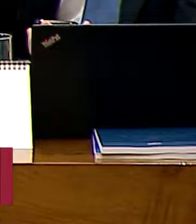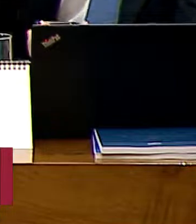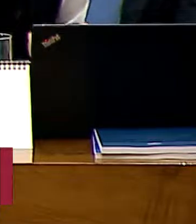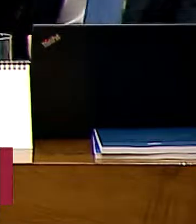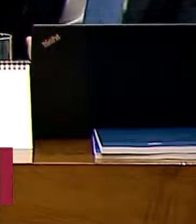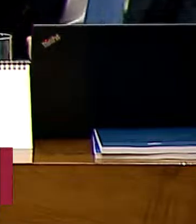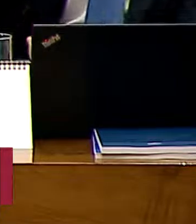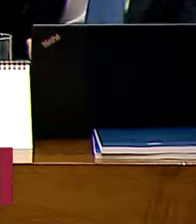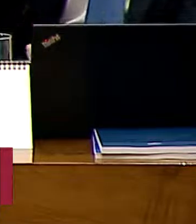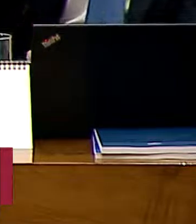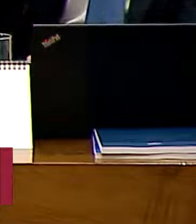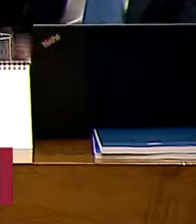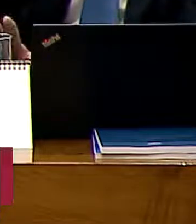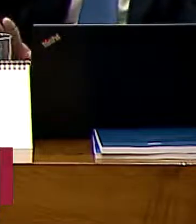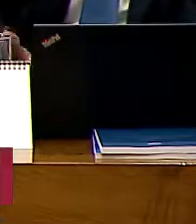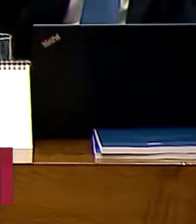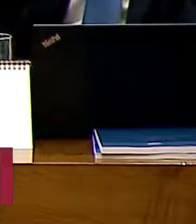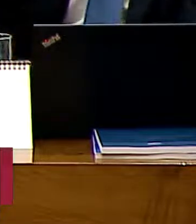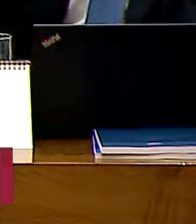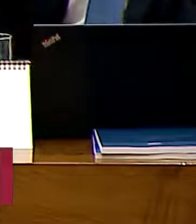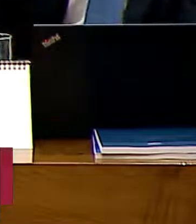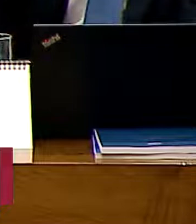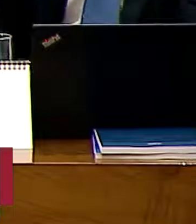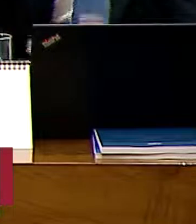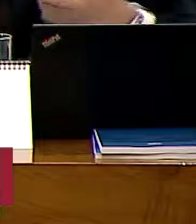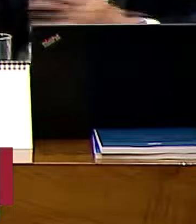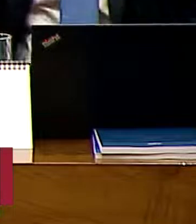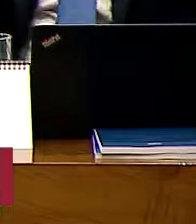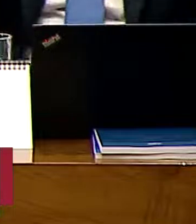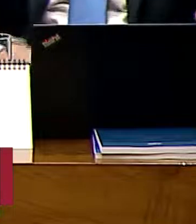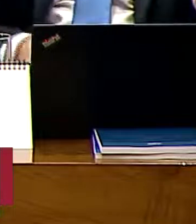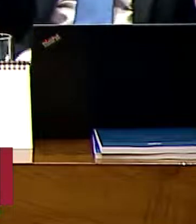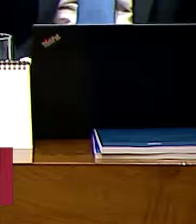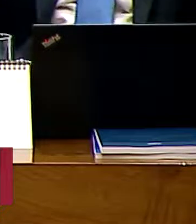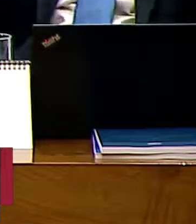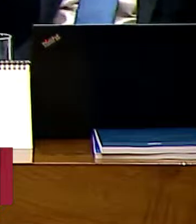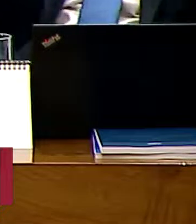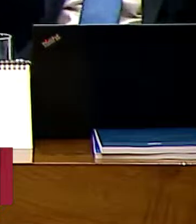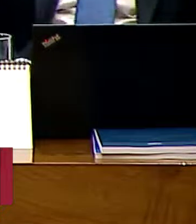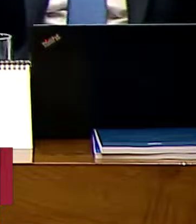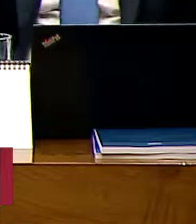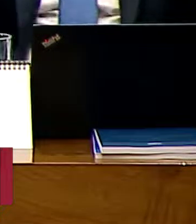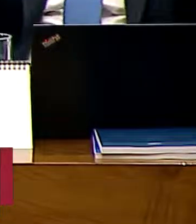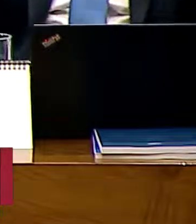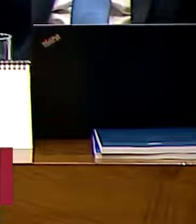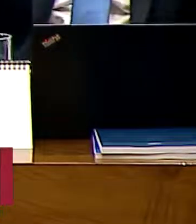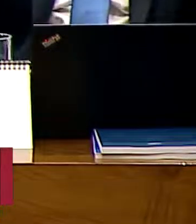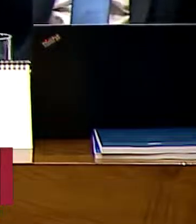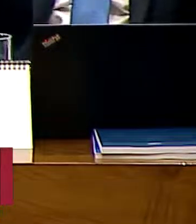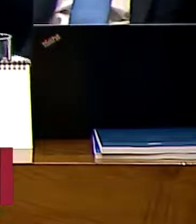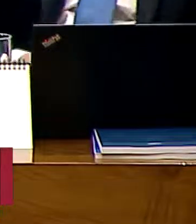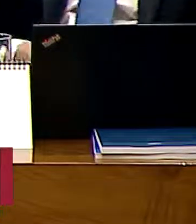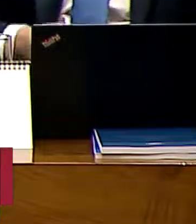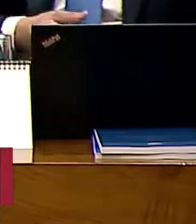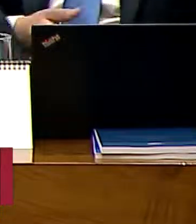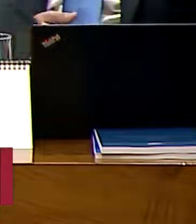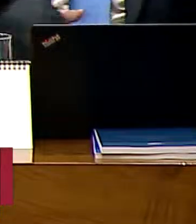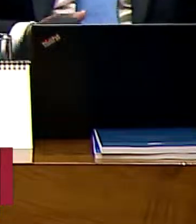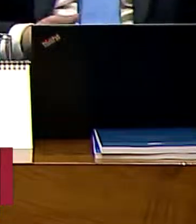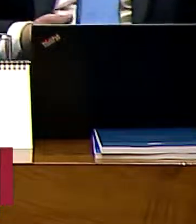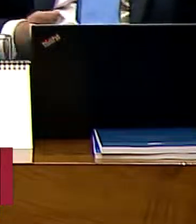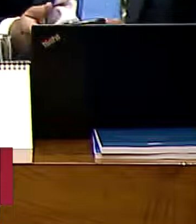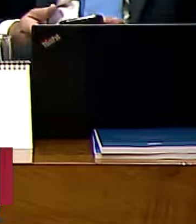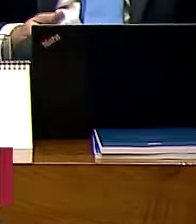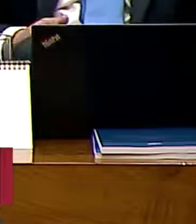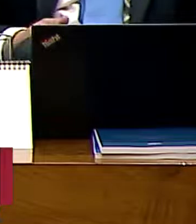Muchas gracias, señora diputada doña Francesca Muñoz. Le ofrezco la palabra en el orden de inscripción al señor diputado Cristian Moreira.